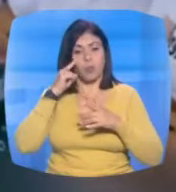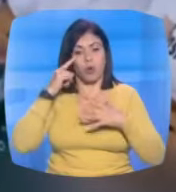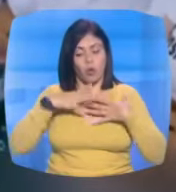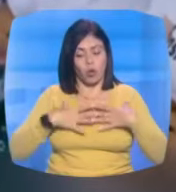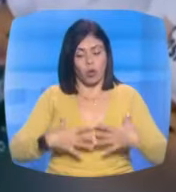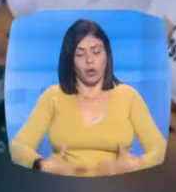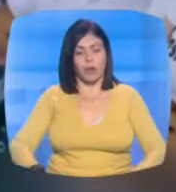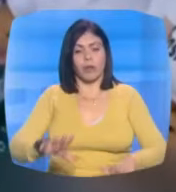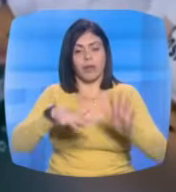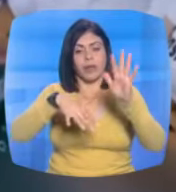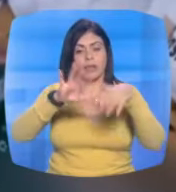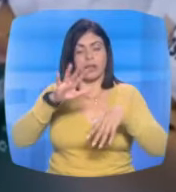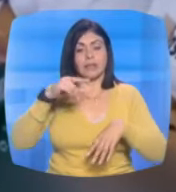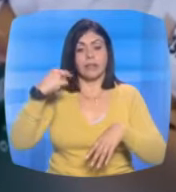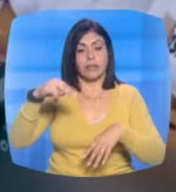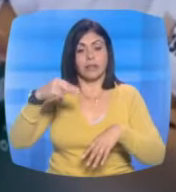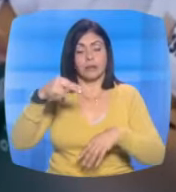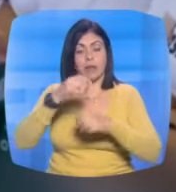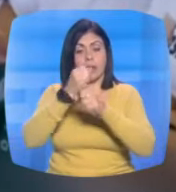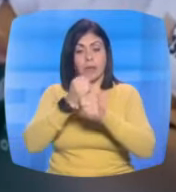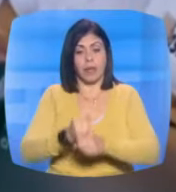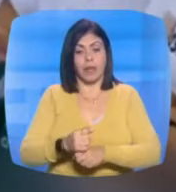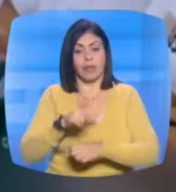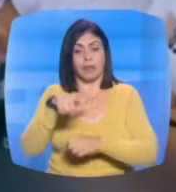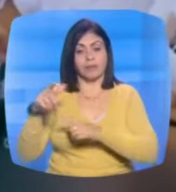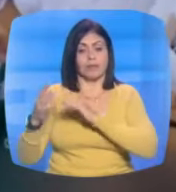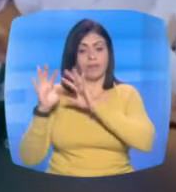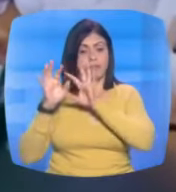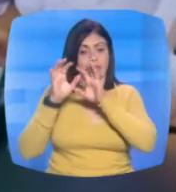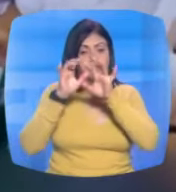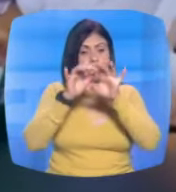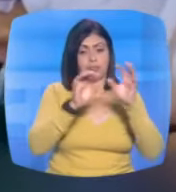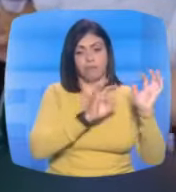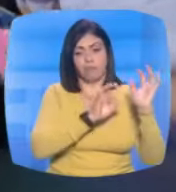partir del 15 de noviembre. Se esperan feligreses de varias